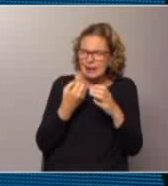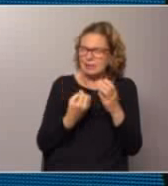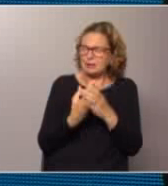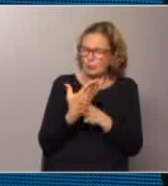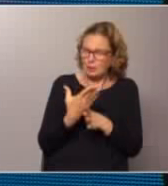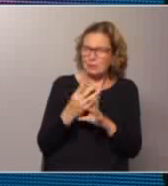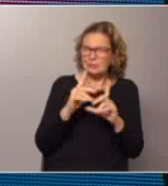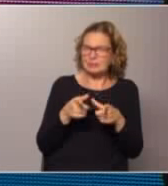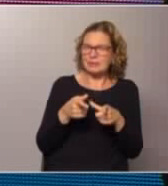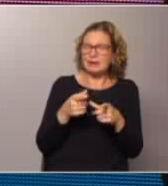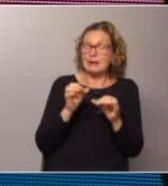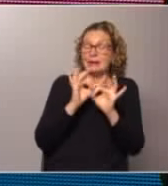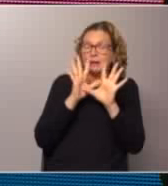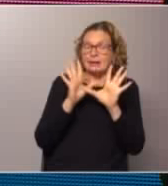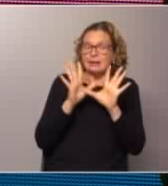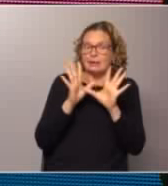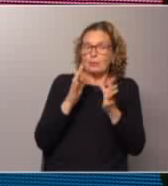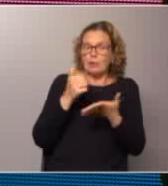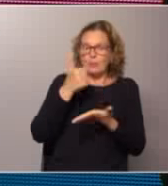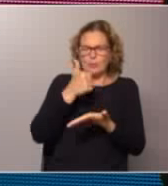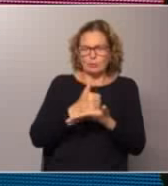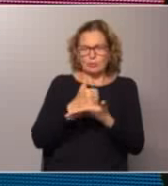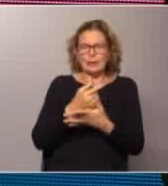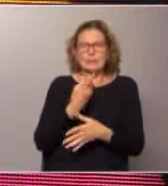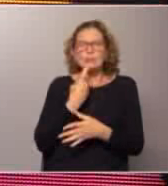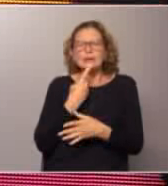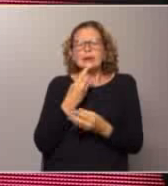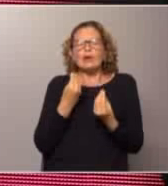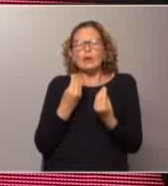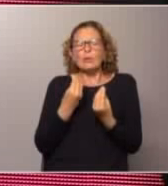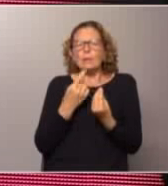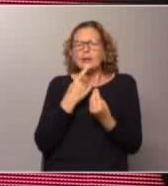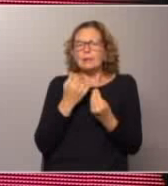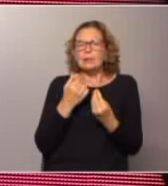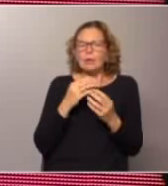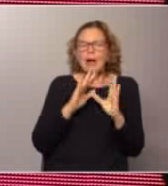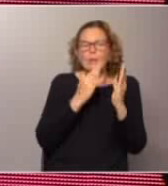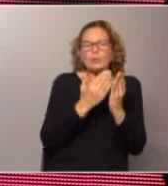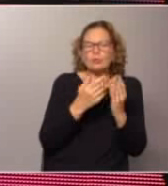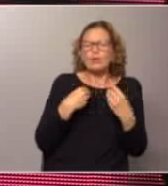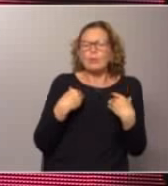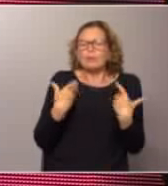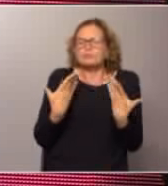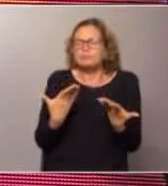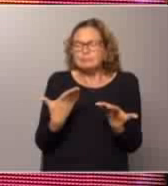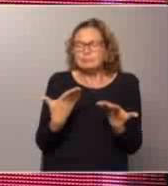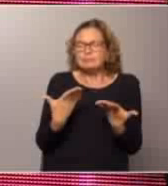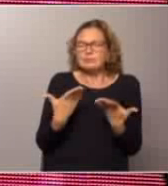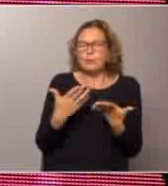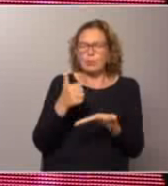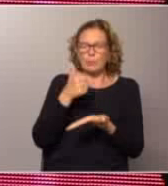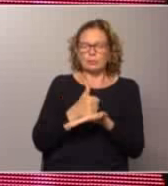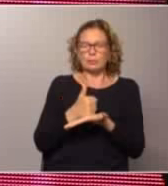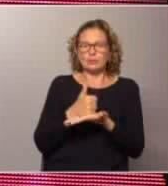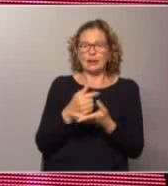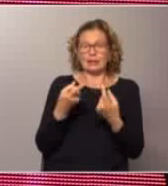sentido claro las posturas políticas y cómo reaccionamos al mundo como lo llamamos las posturas que